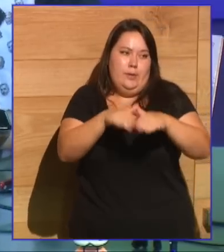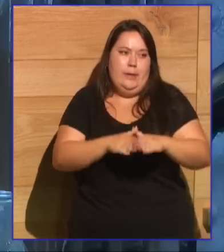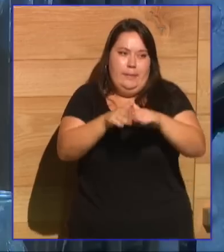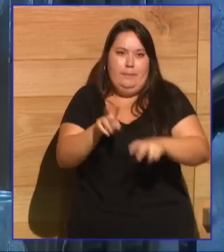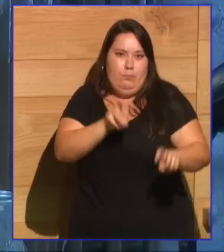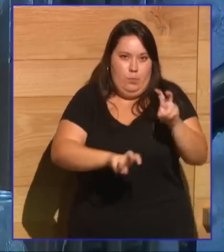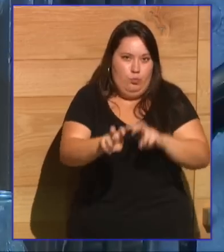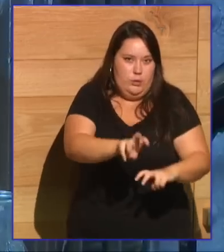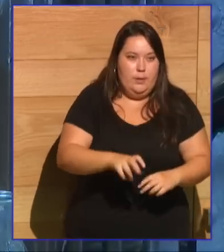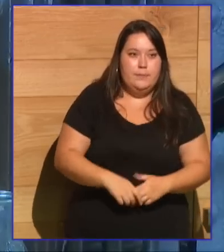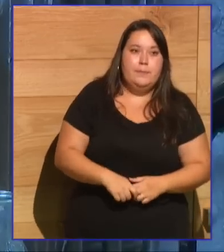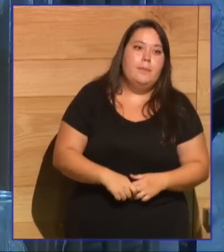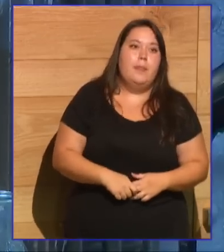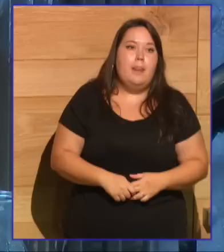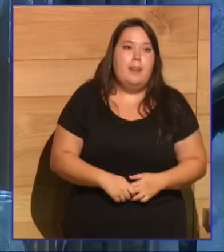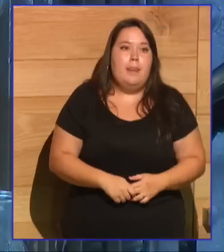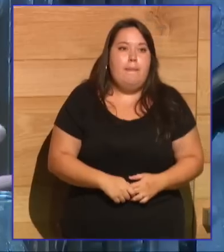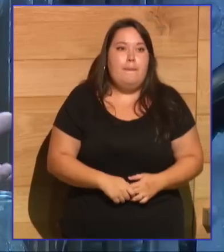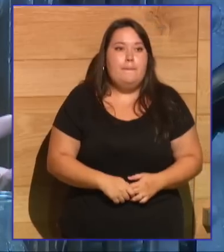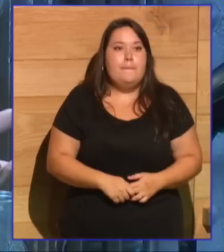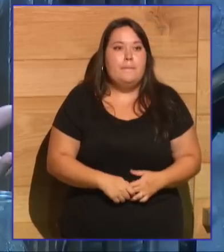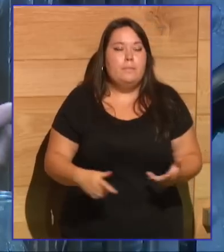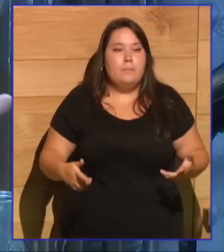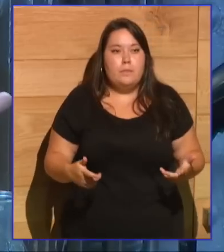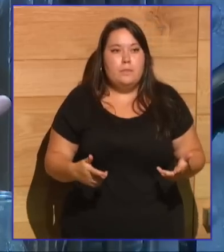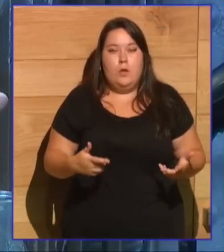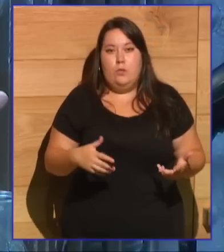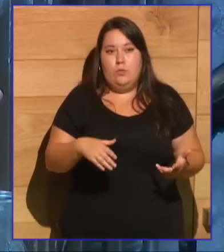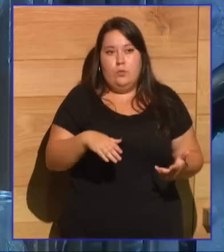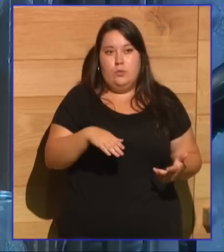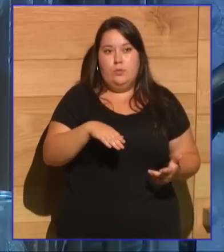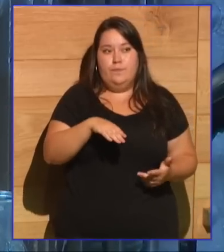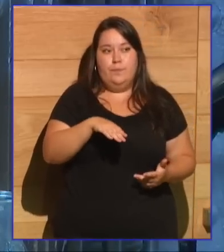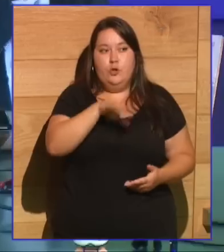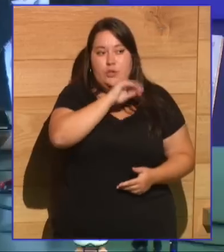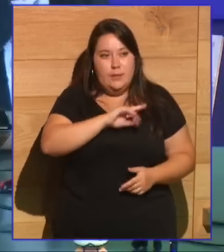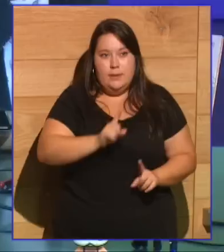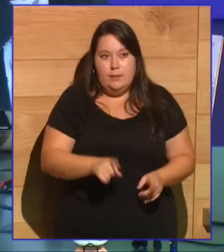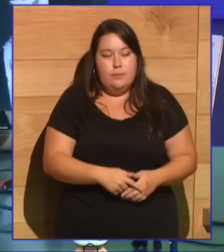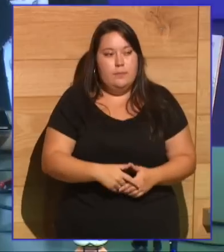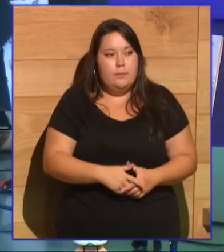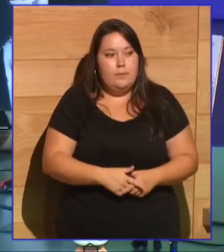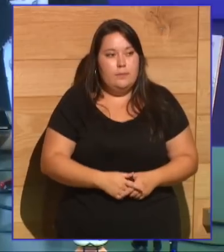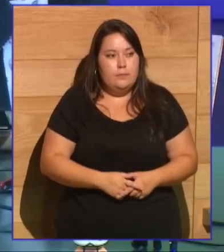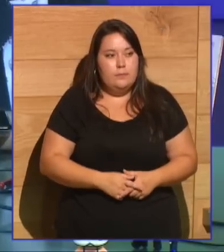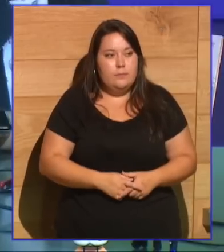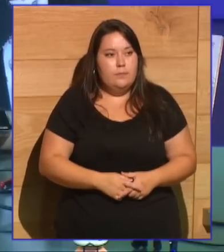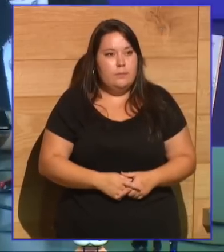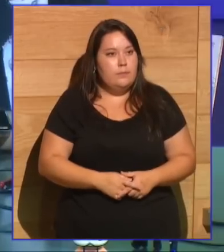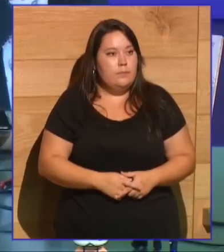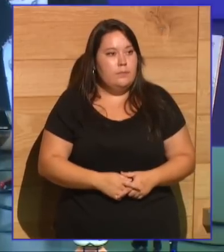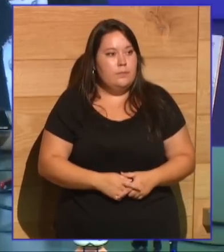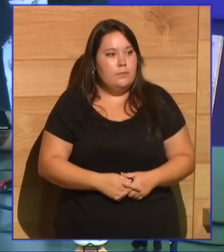pusieron pero acceder a una cosa incomprensible porque aquí tenéis